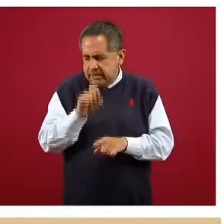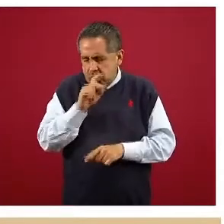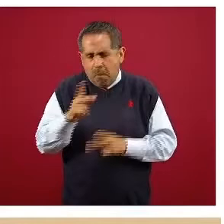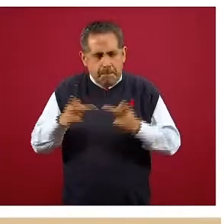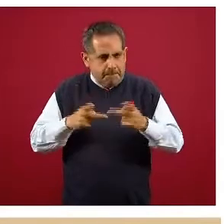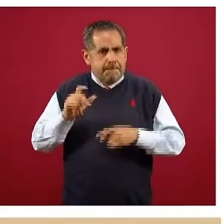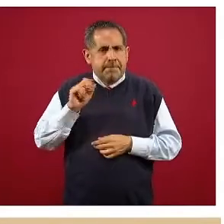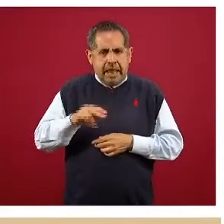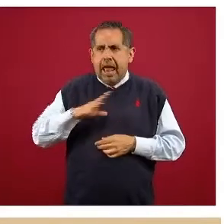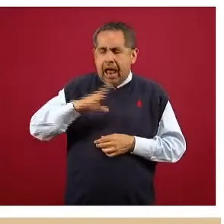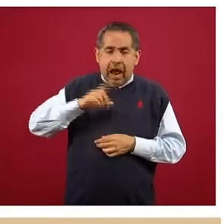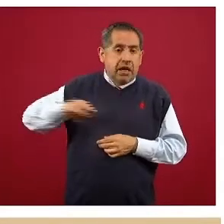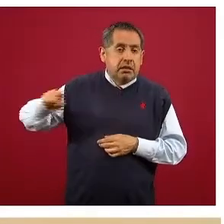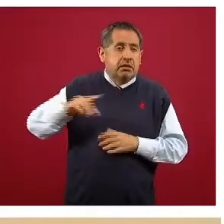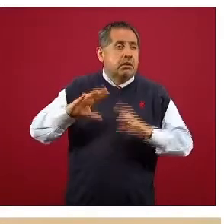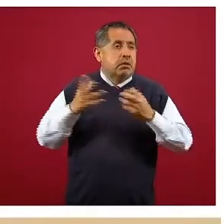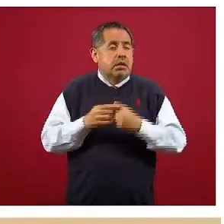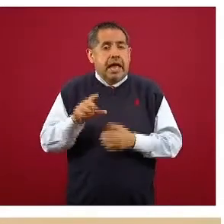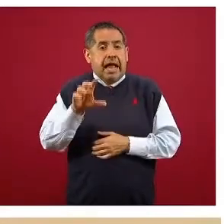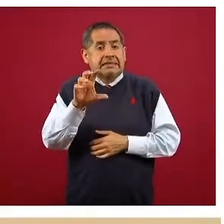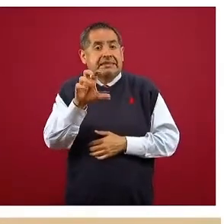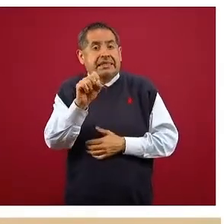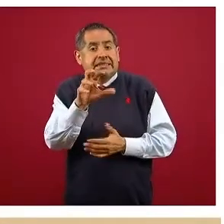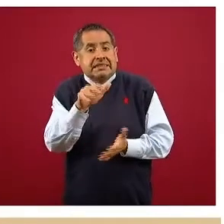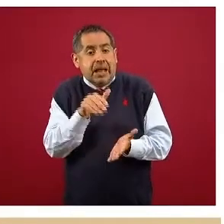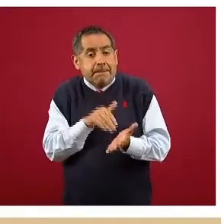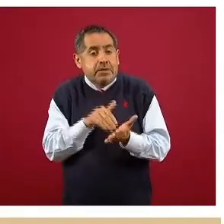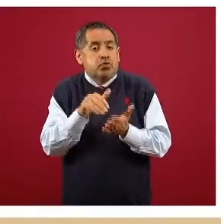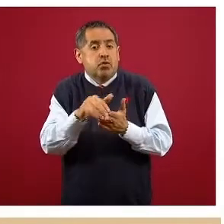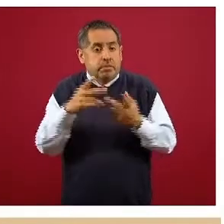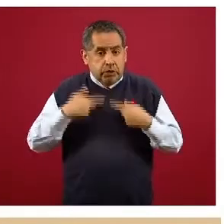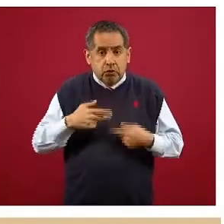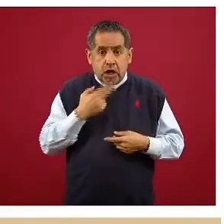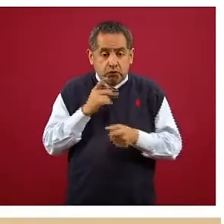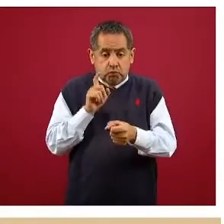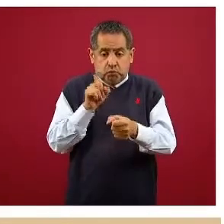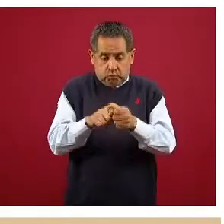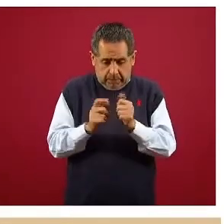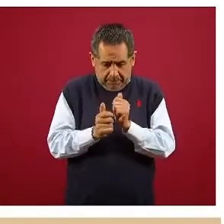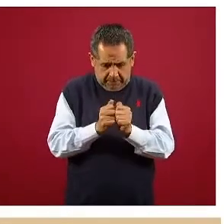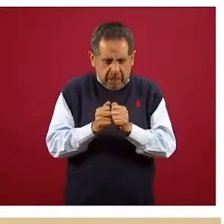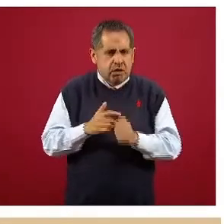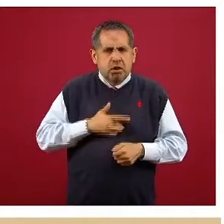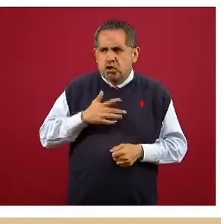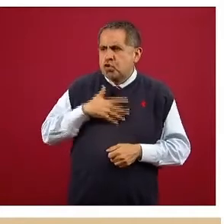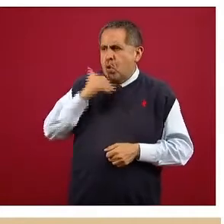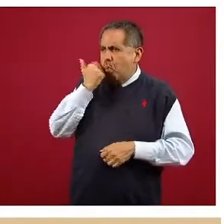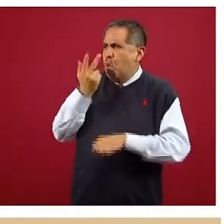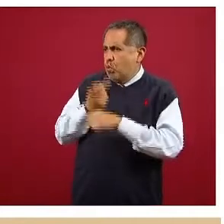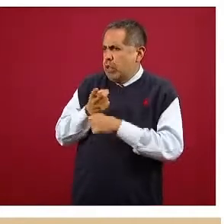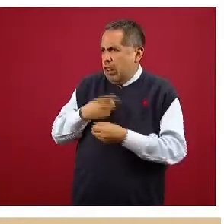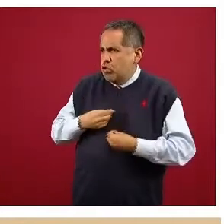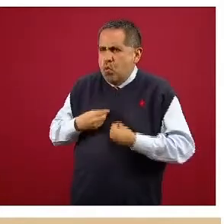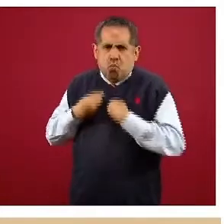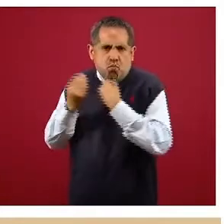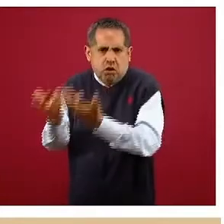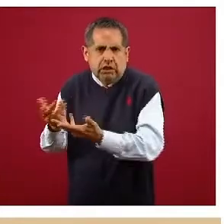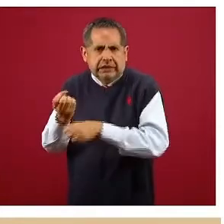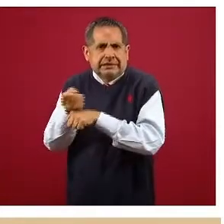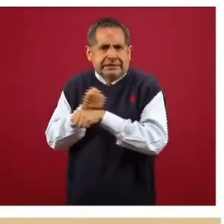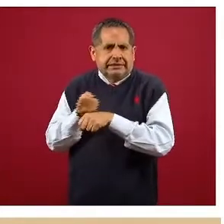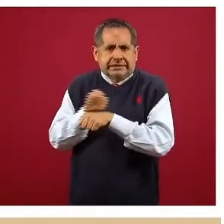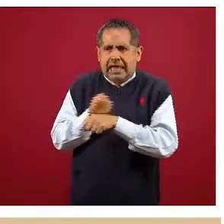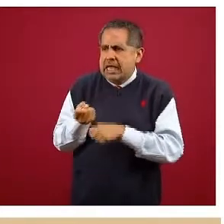estrategia. Más de 60 millones de usuarios se han registrado como donantes voluntarios y altruistas de